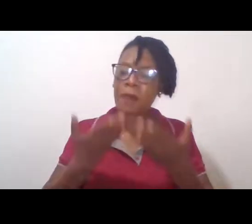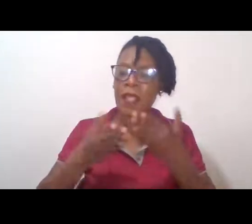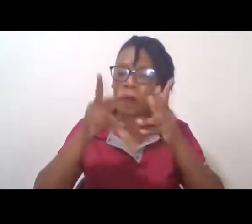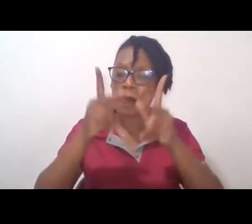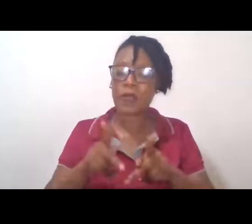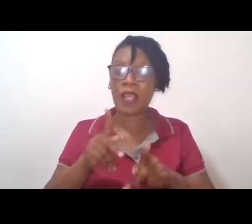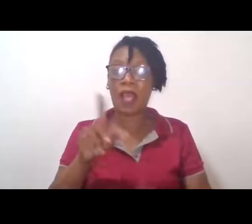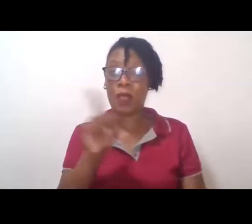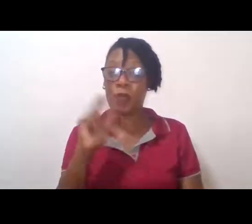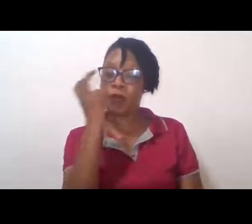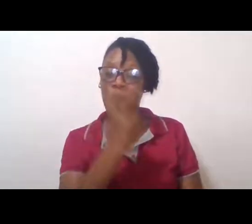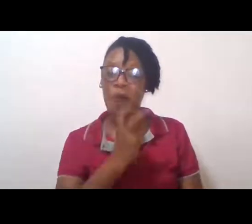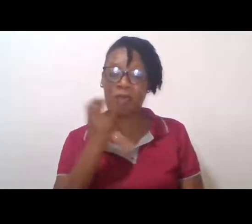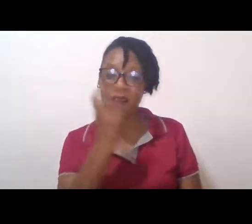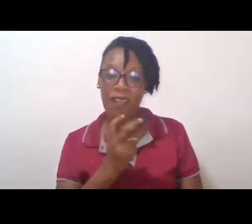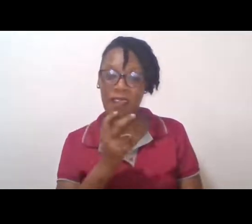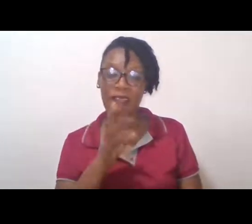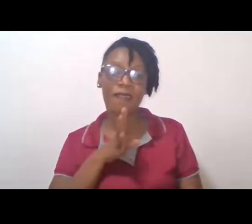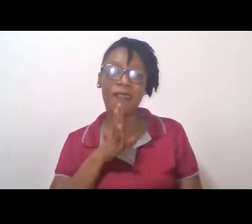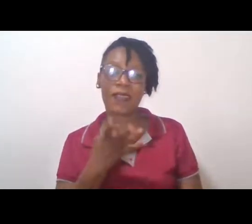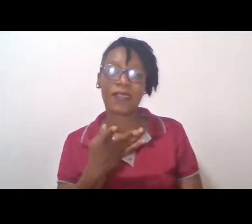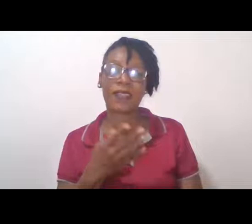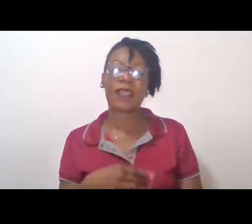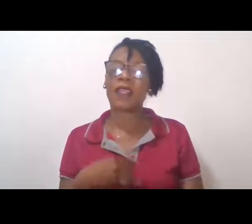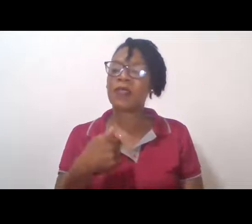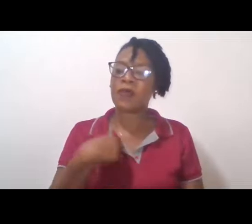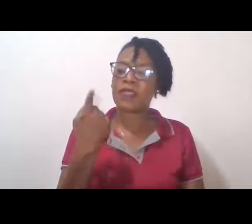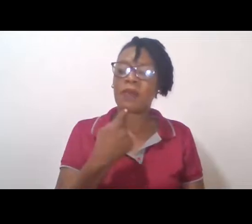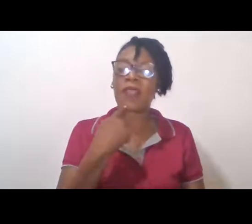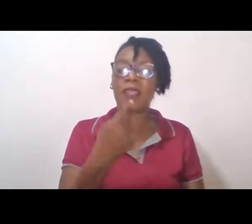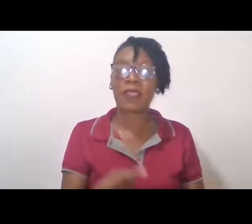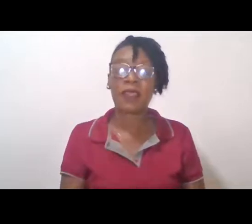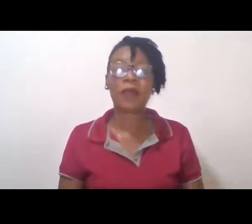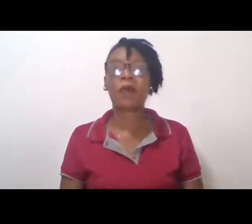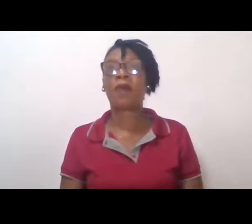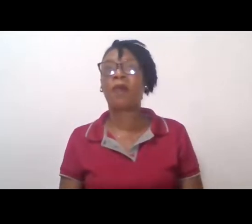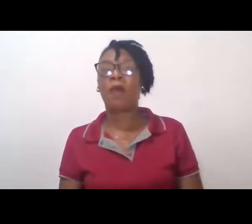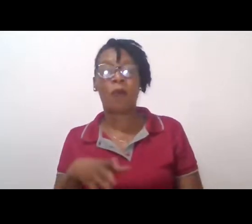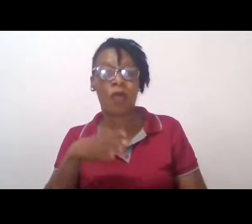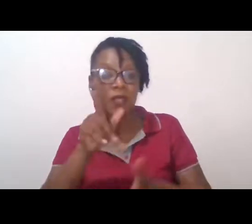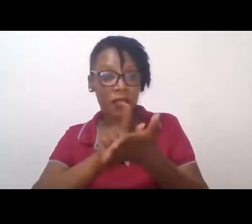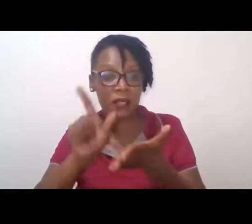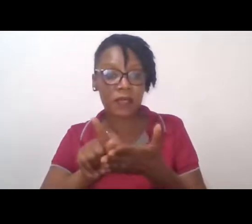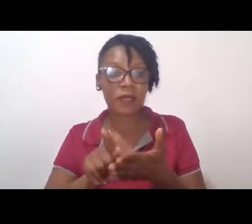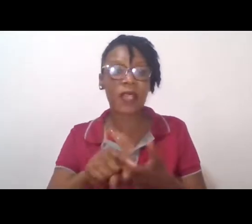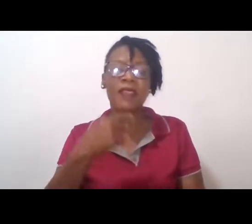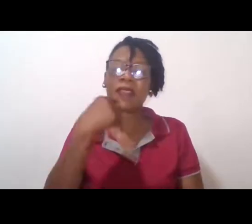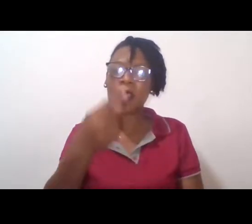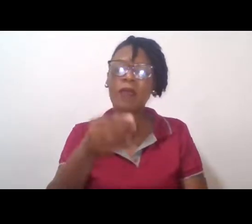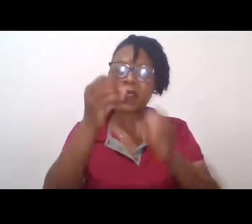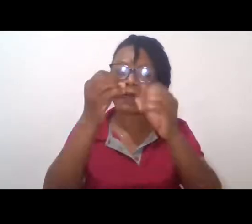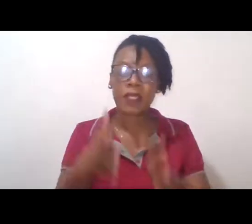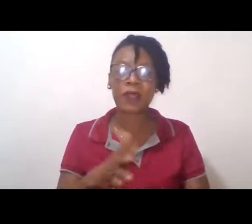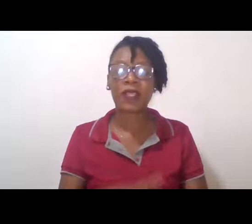verbal, siempre, como les dije, en el discurso, cuando estamos dando la lección, refirámonos a la persona.